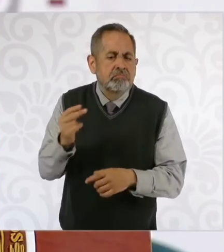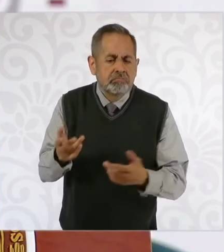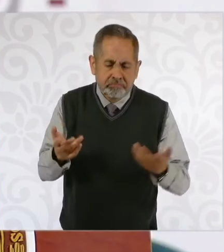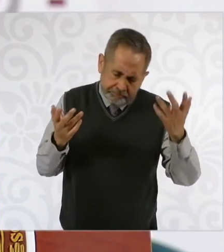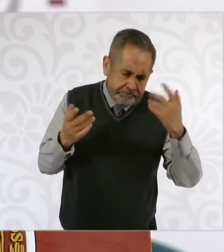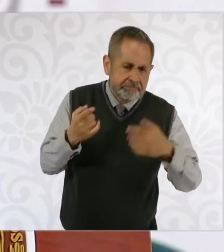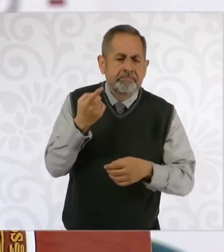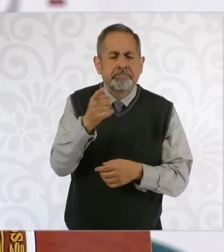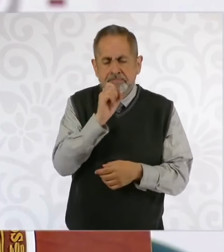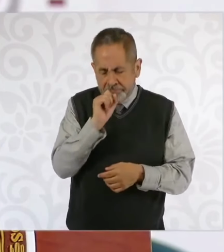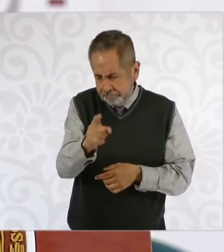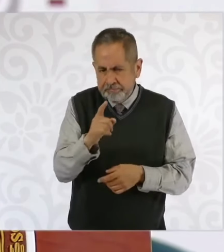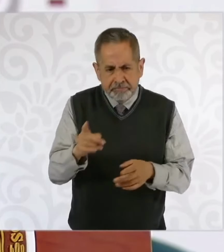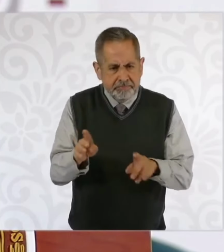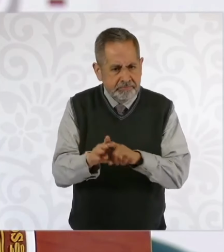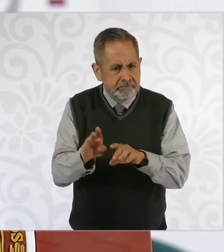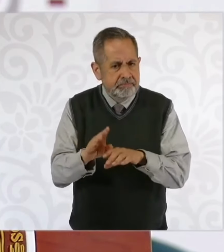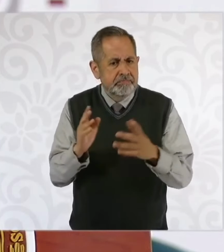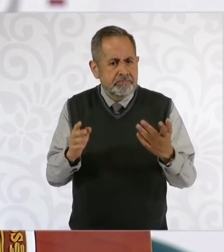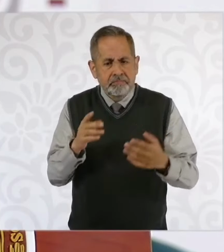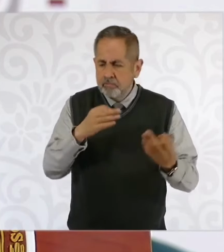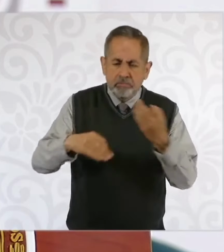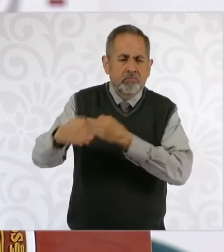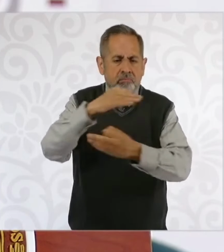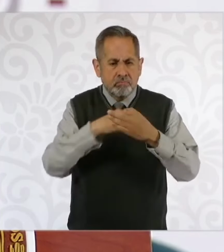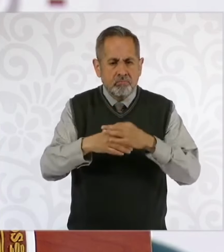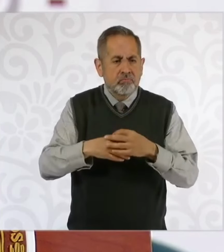Entonces, también a todos